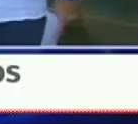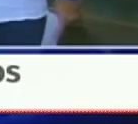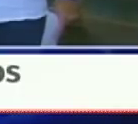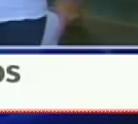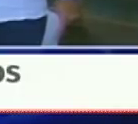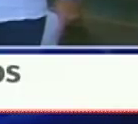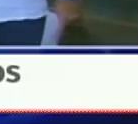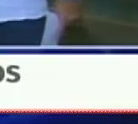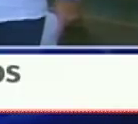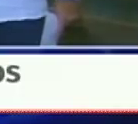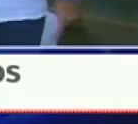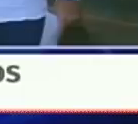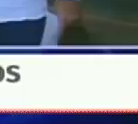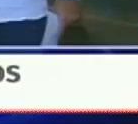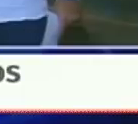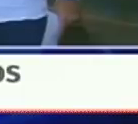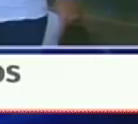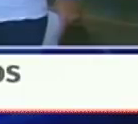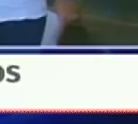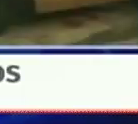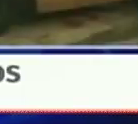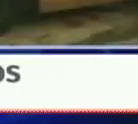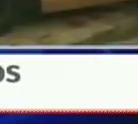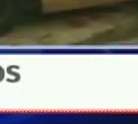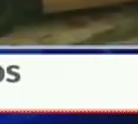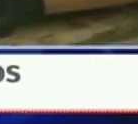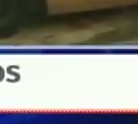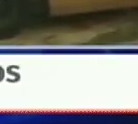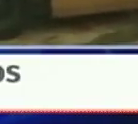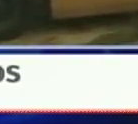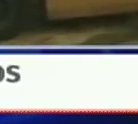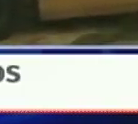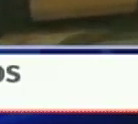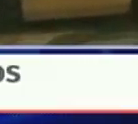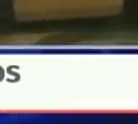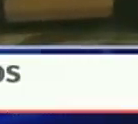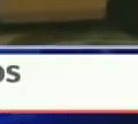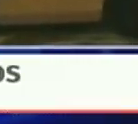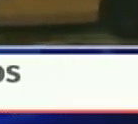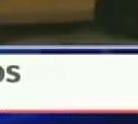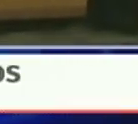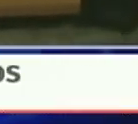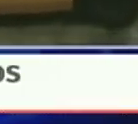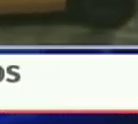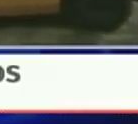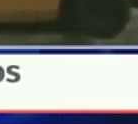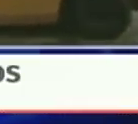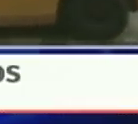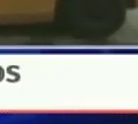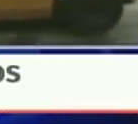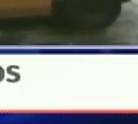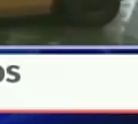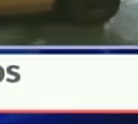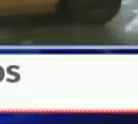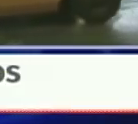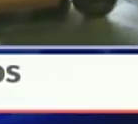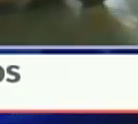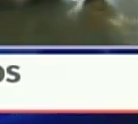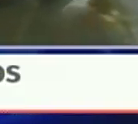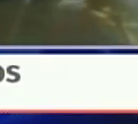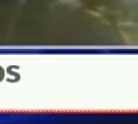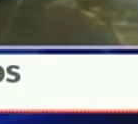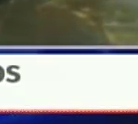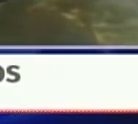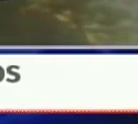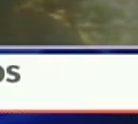de medicinas de equipos médicos venezuela está ejerciendo su soberanía venezuela está obteniendo un logro frente al bloqueo